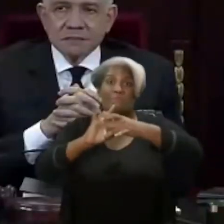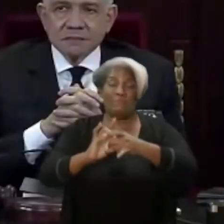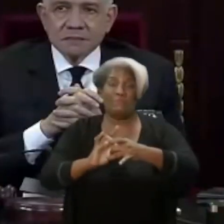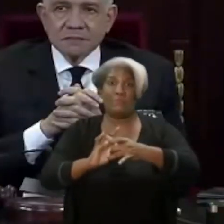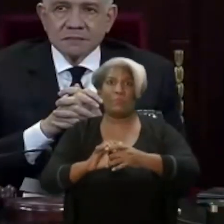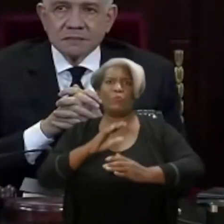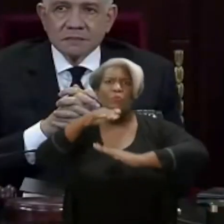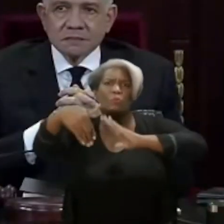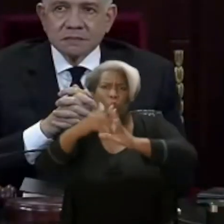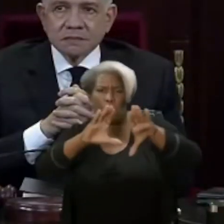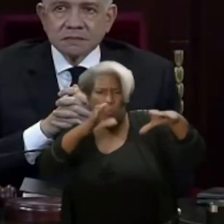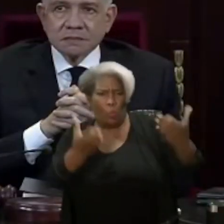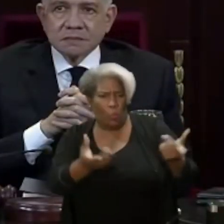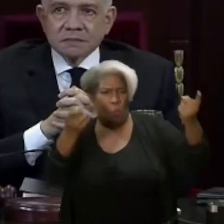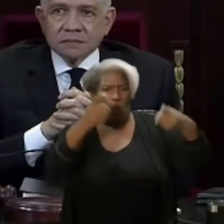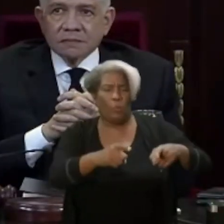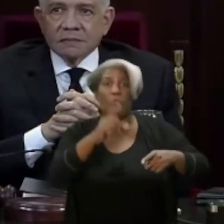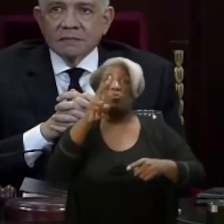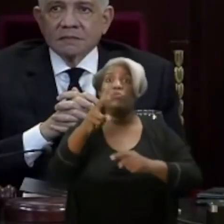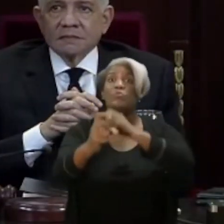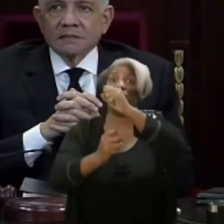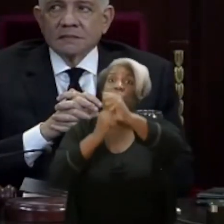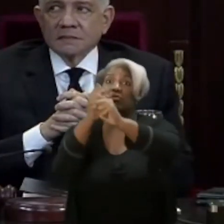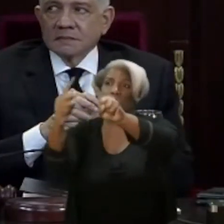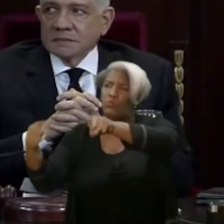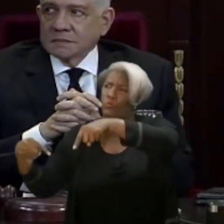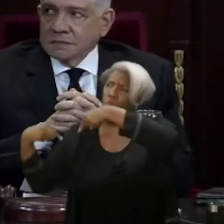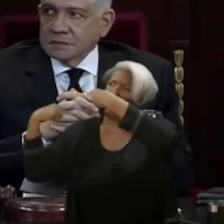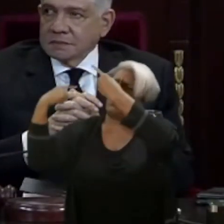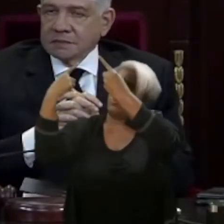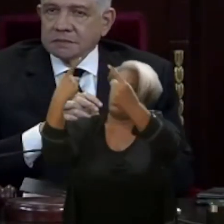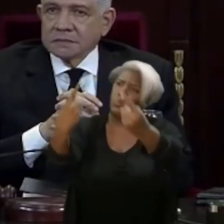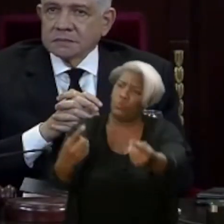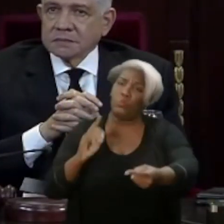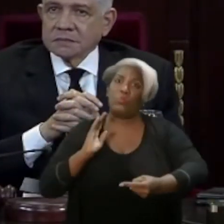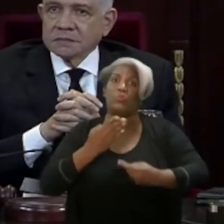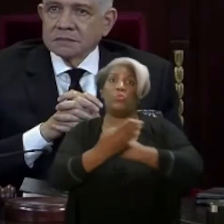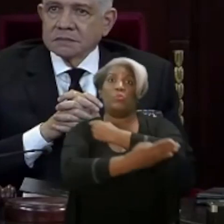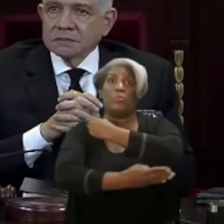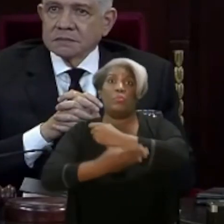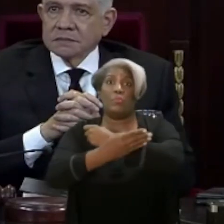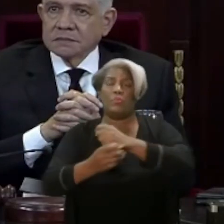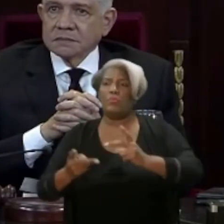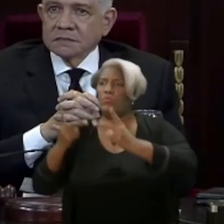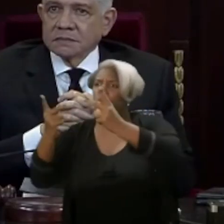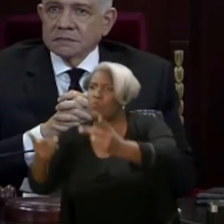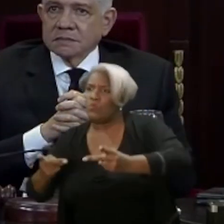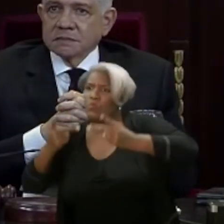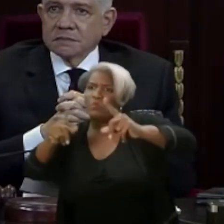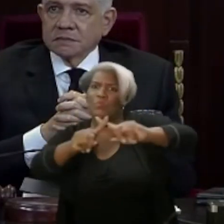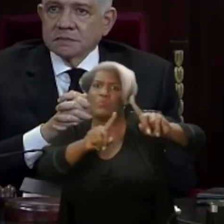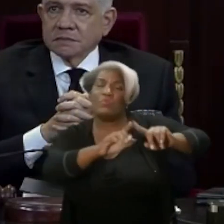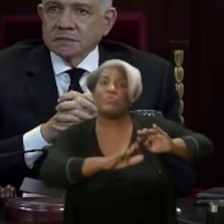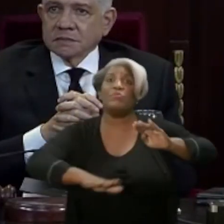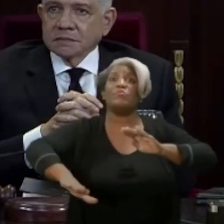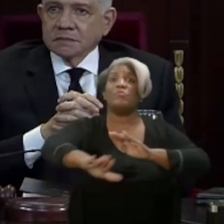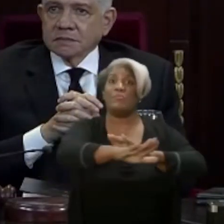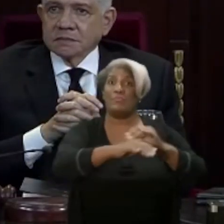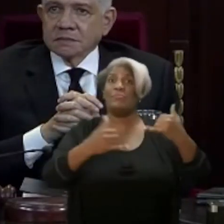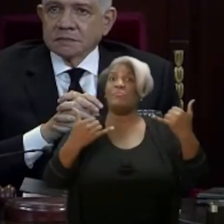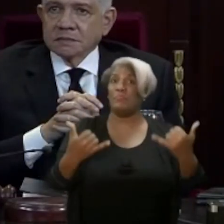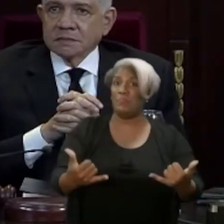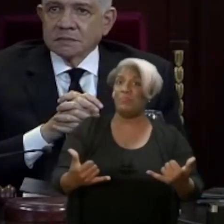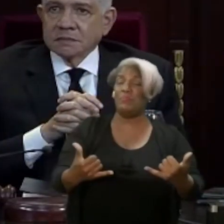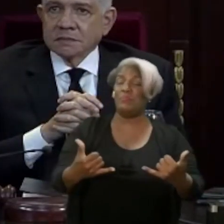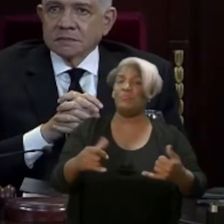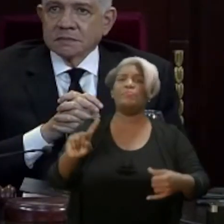mundiales, durante los últimos dos años el país ha venido diversificando los destinos y la oferta turística en diferentes frentes. En